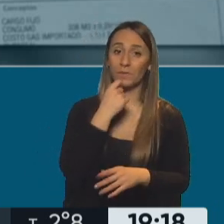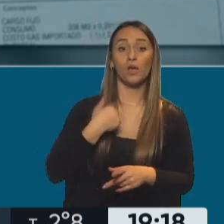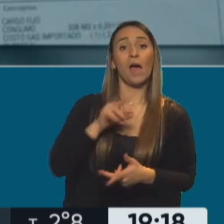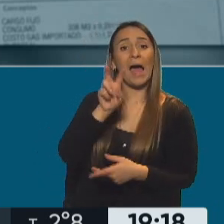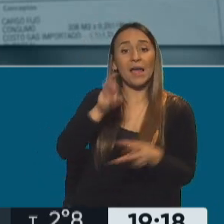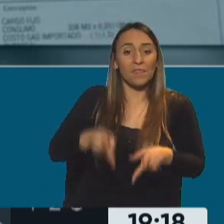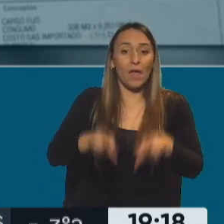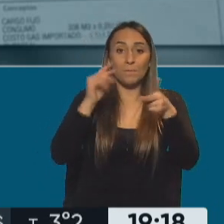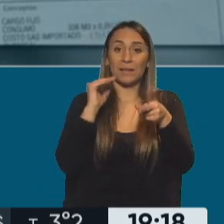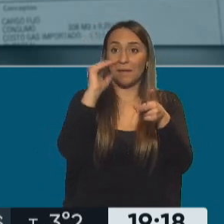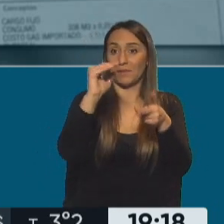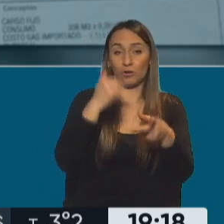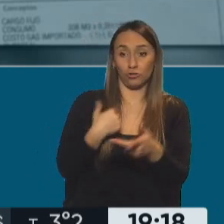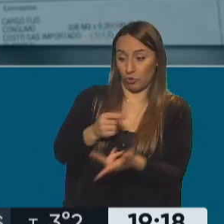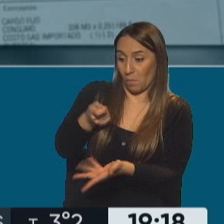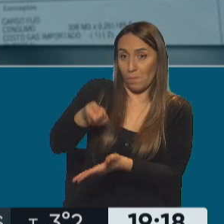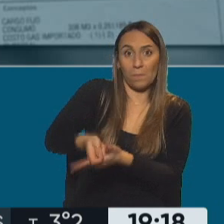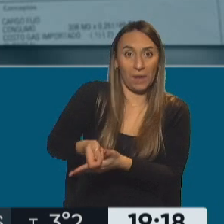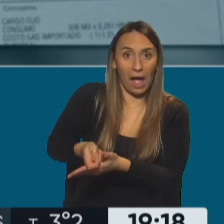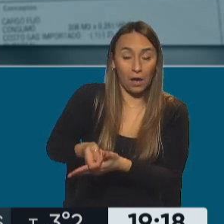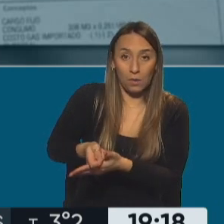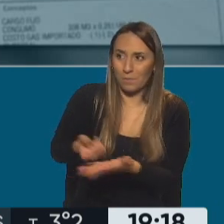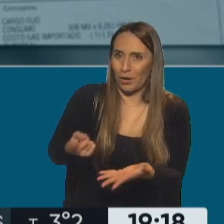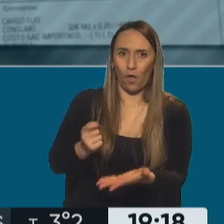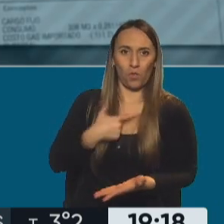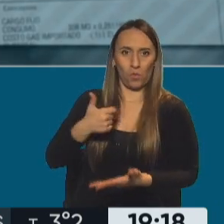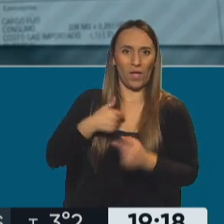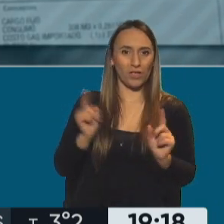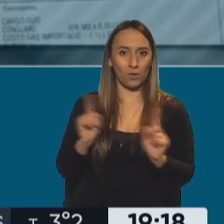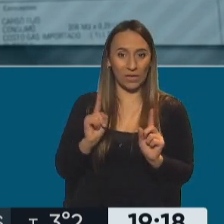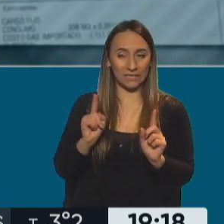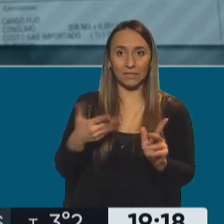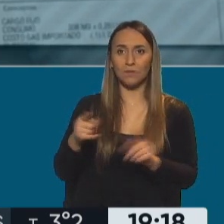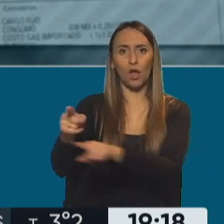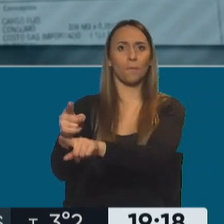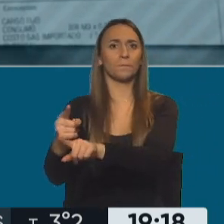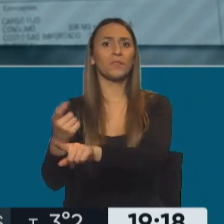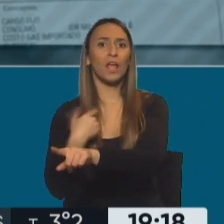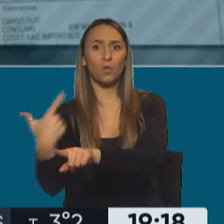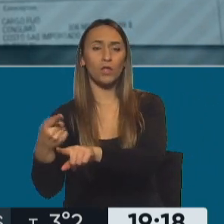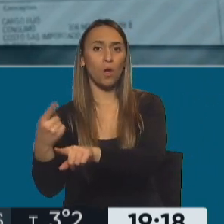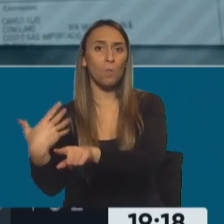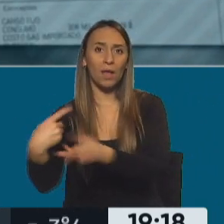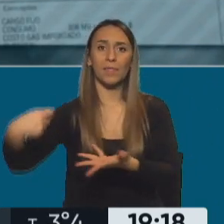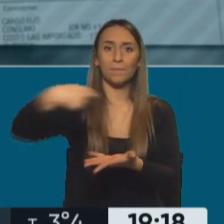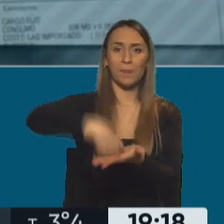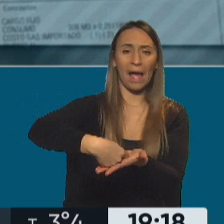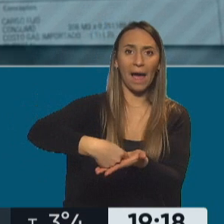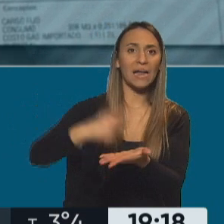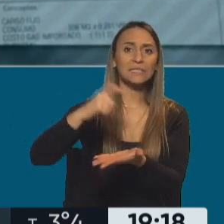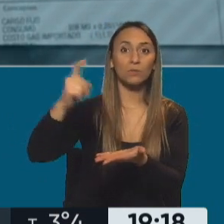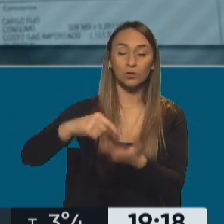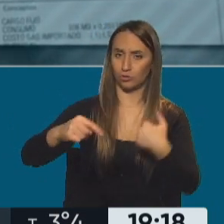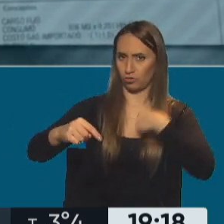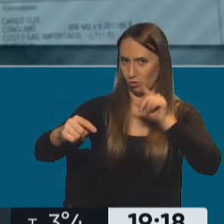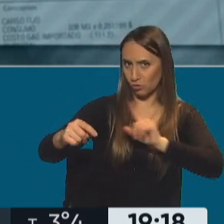cabo lo consumís, pero no sos el propietario del lugar, y por ahí el propietario sí tiene las condiciones para pagar la tarifa plena y vos no. Bueno, se va a